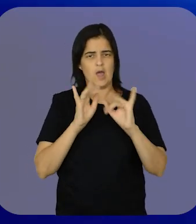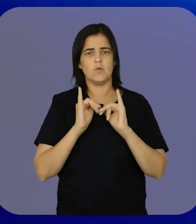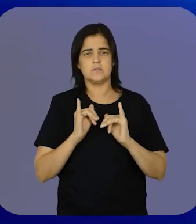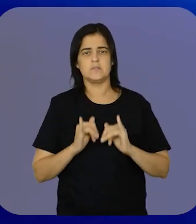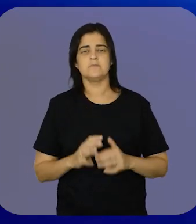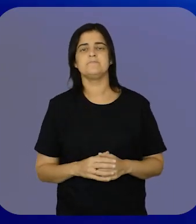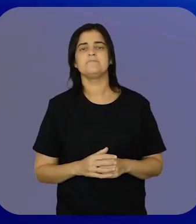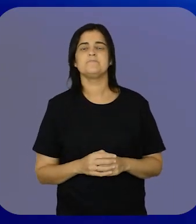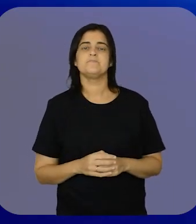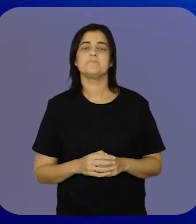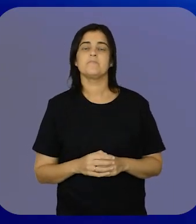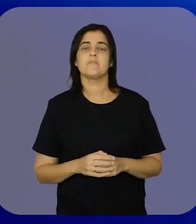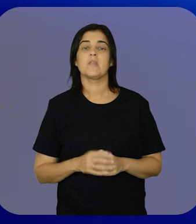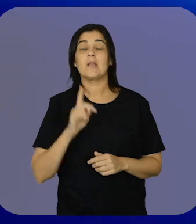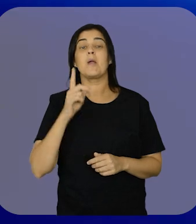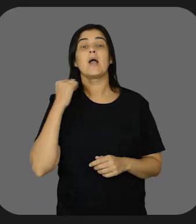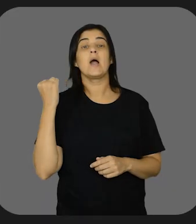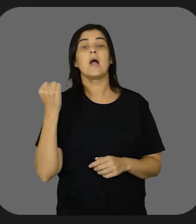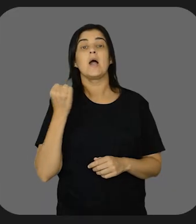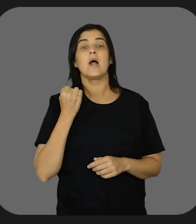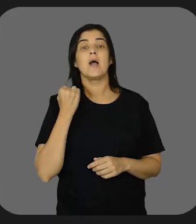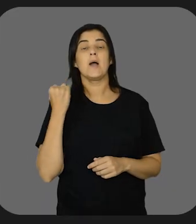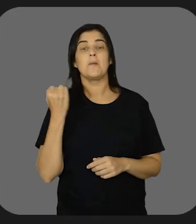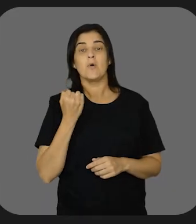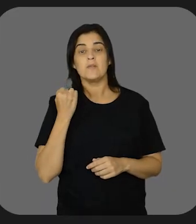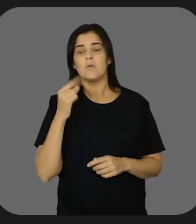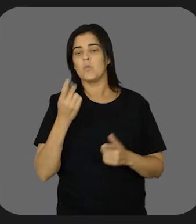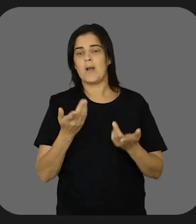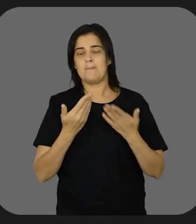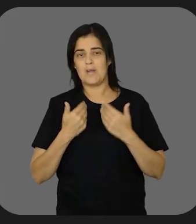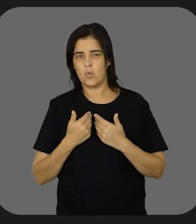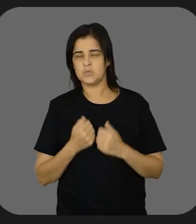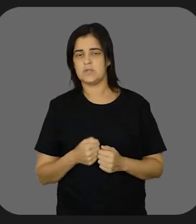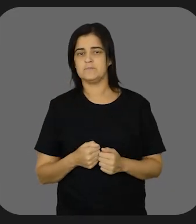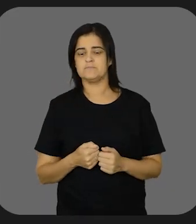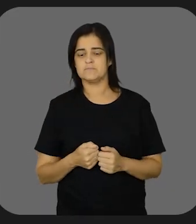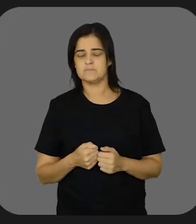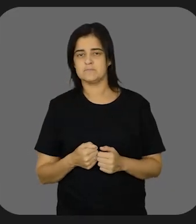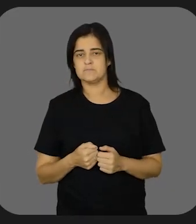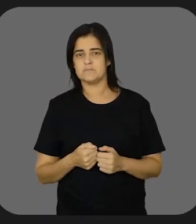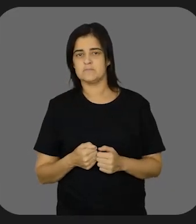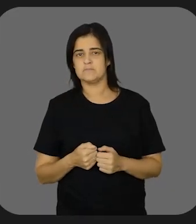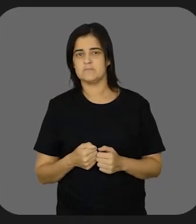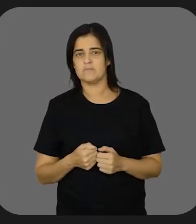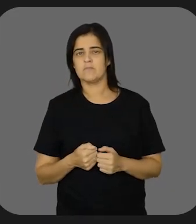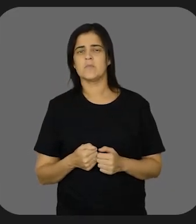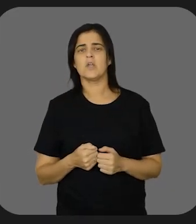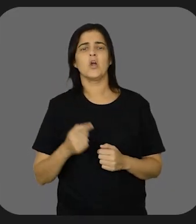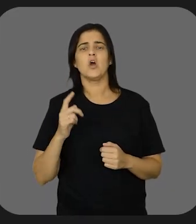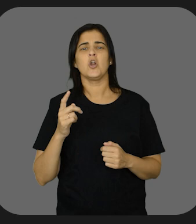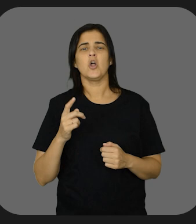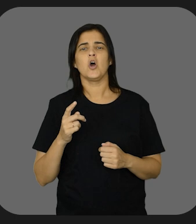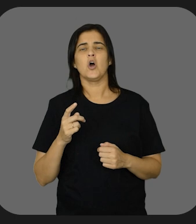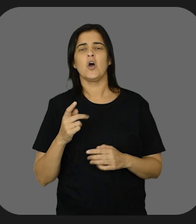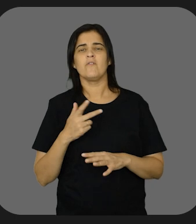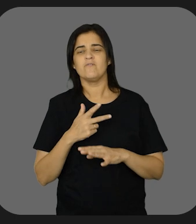claro. Es importante también tener presente, Buenas, aquí tenemos una pregunta. sí, no me conecto el video